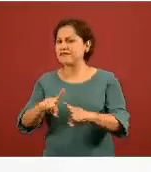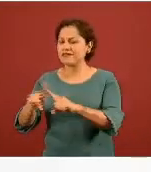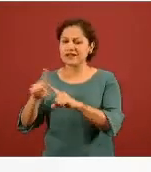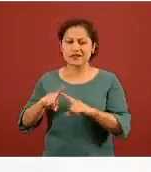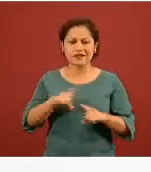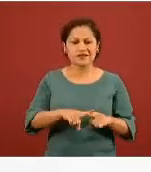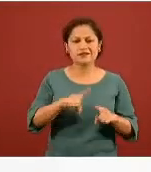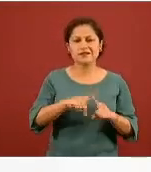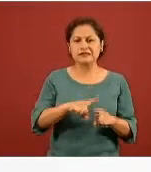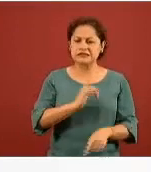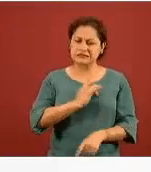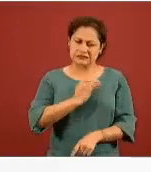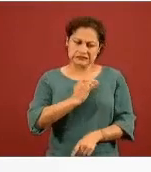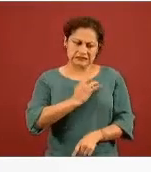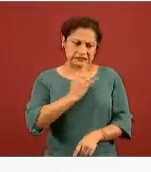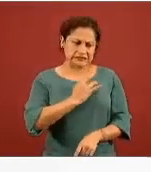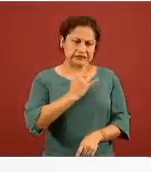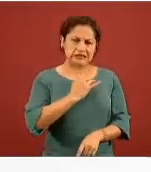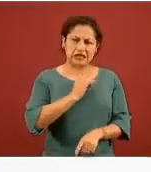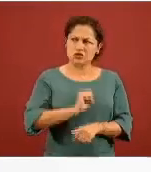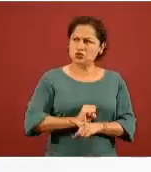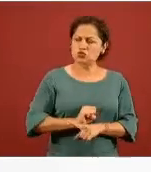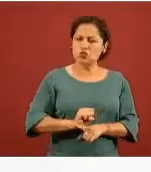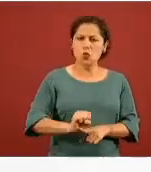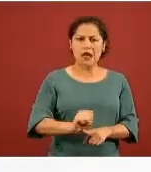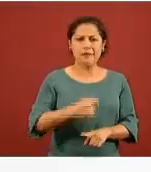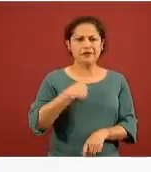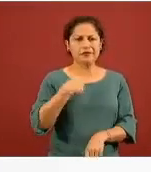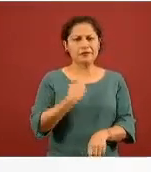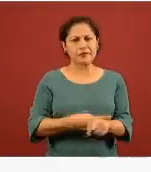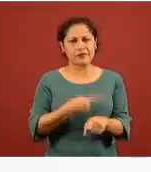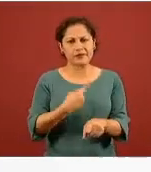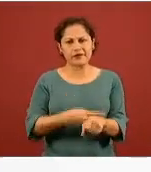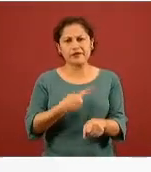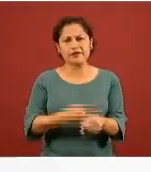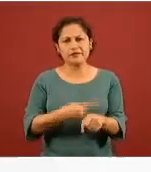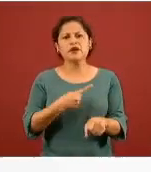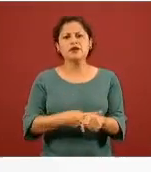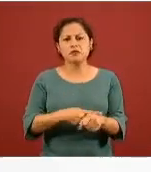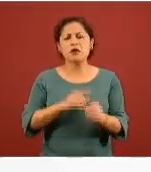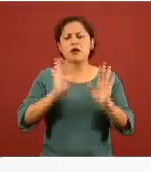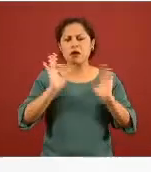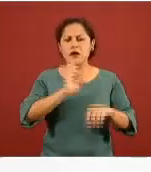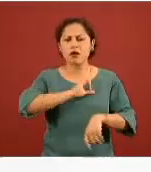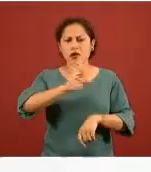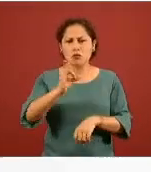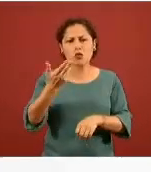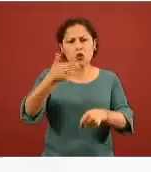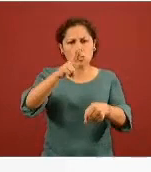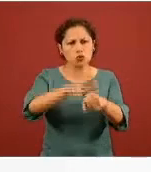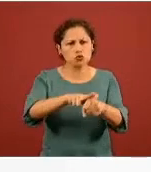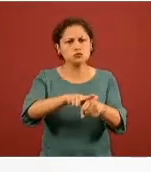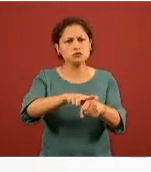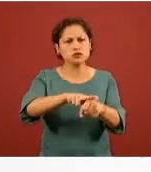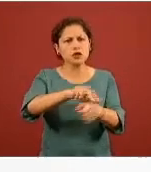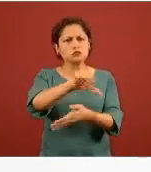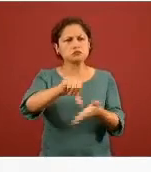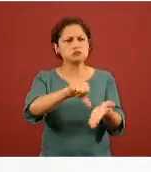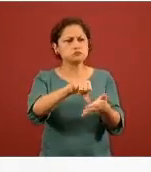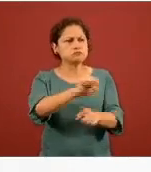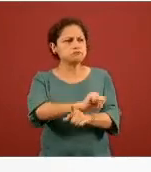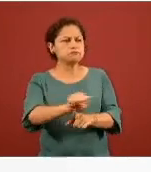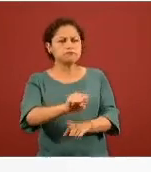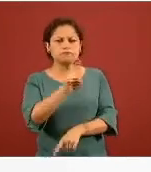bajo riesgo se pueden atender en estos espacios, desde un centro de salud hasta un hospital